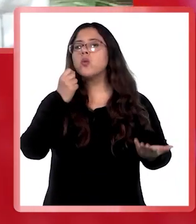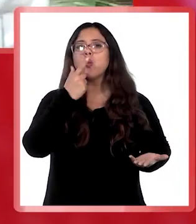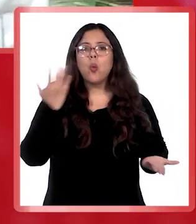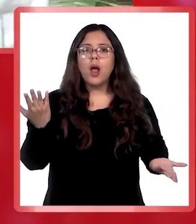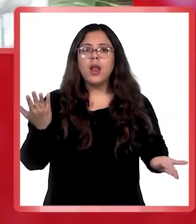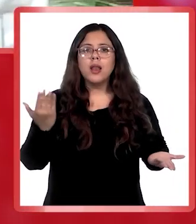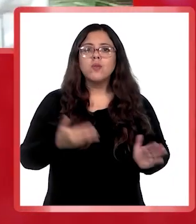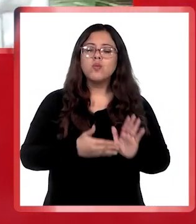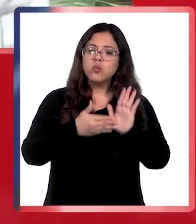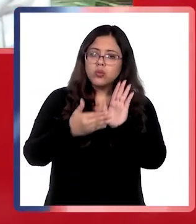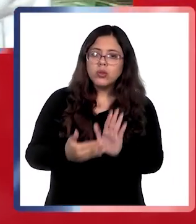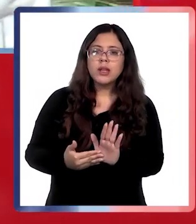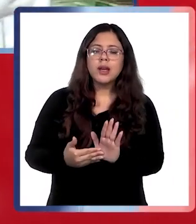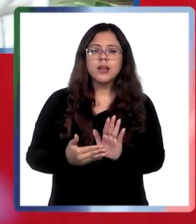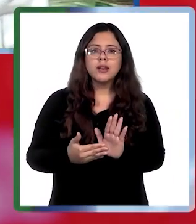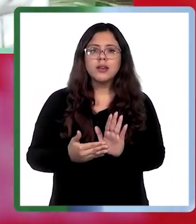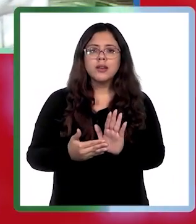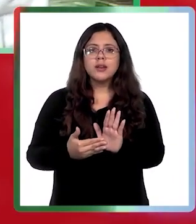en